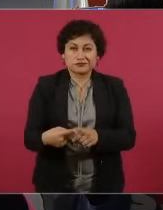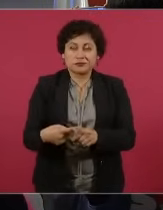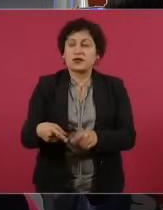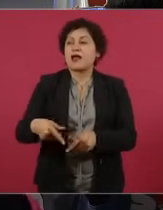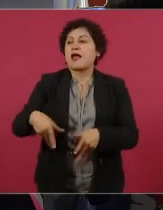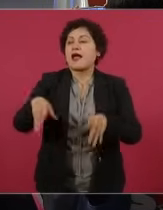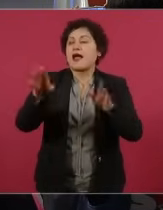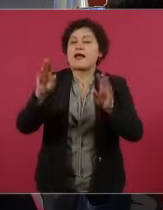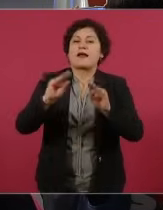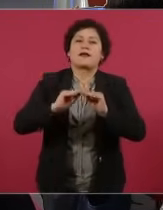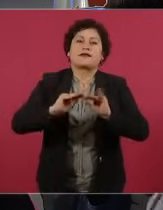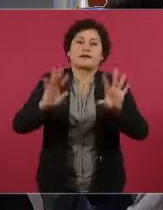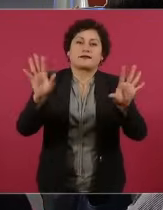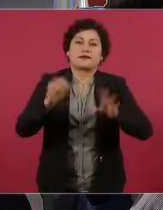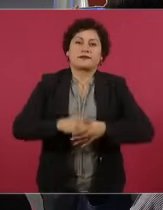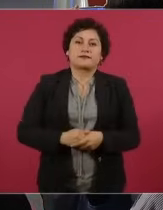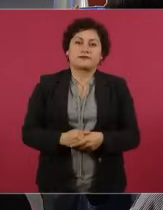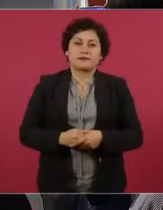claro.